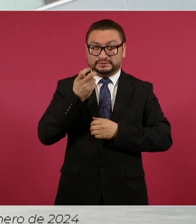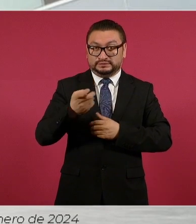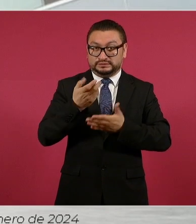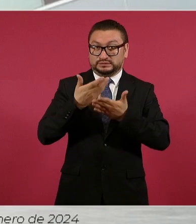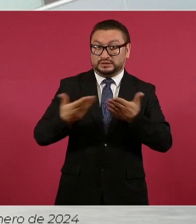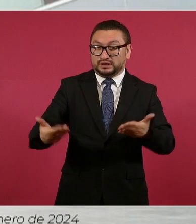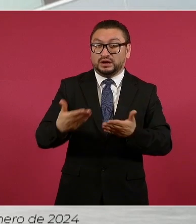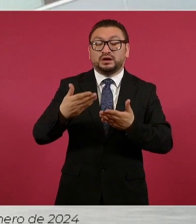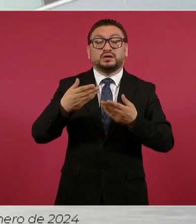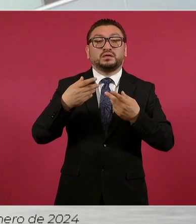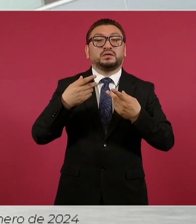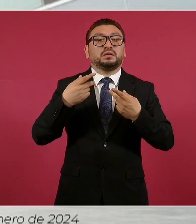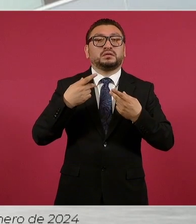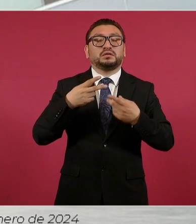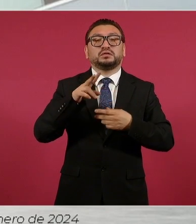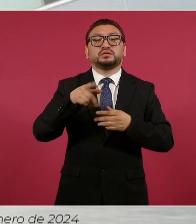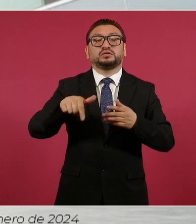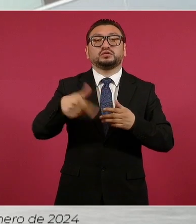fecha ha recibido